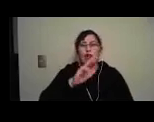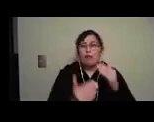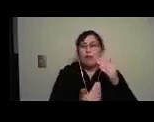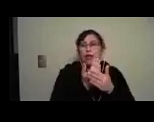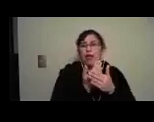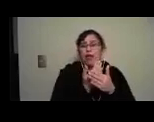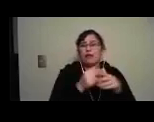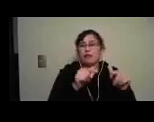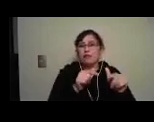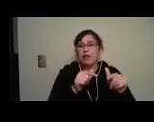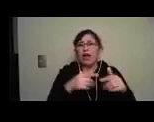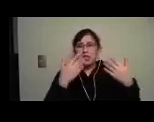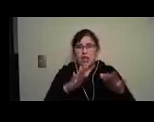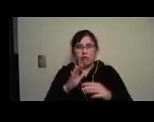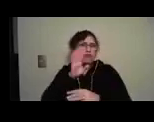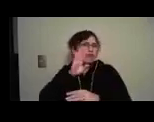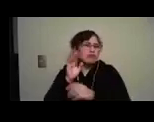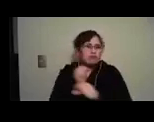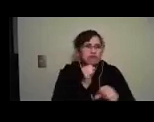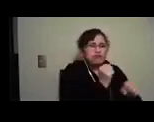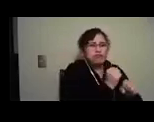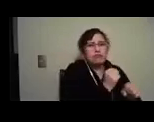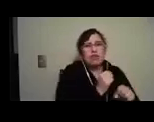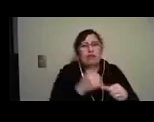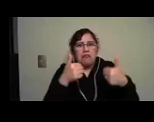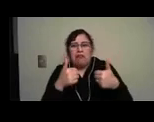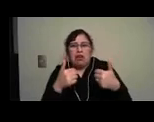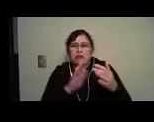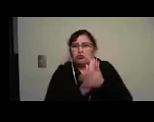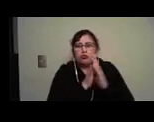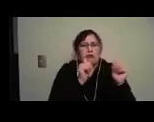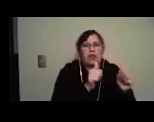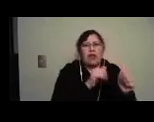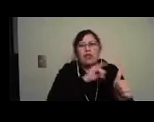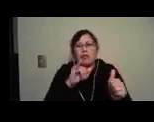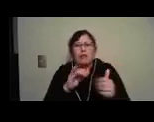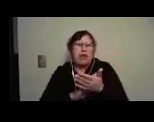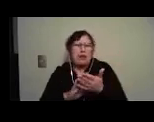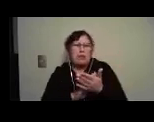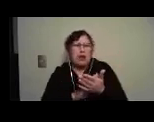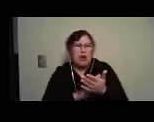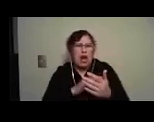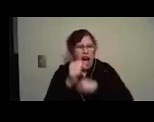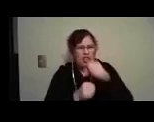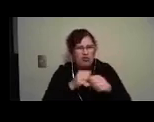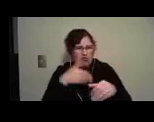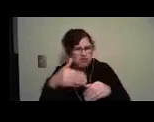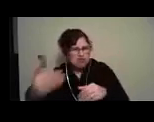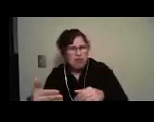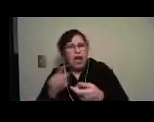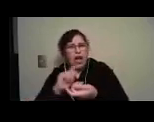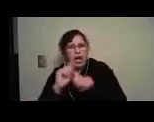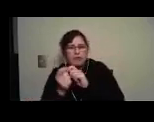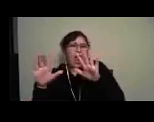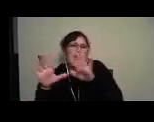casa levantada y uno va de repente a las 10, 11, 10 y media, 11 y ve que no está levantada y que ya ha tenido un cambio importante en